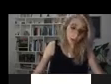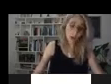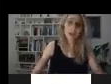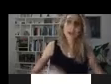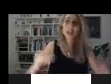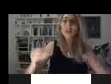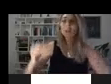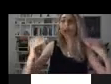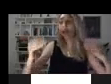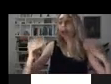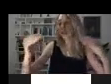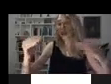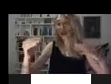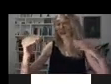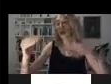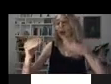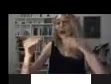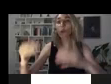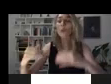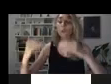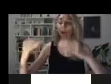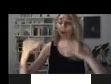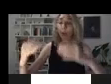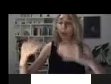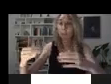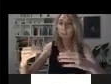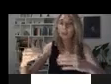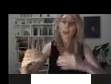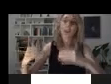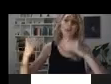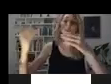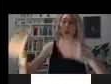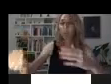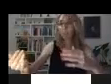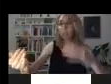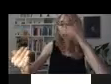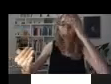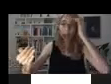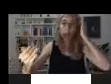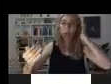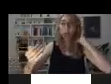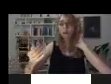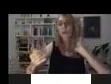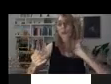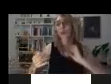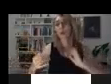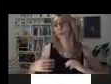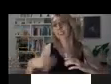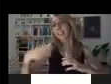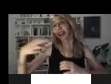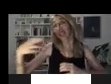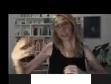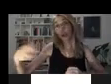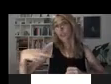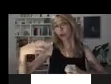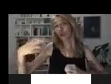el mercado e ir sosteniendo nuestro precio y consecuentemente